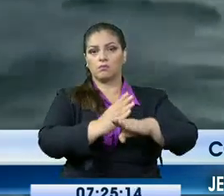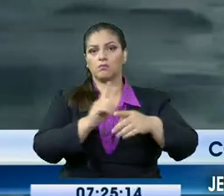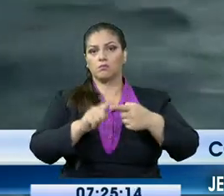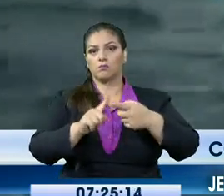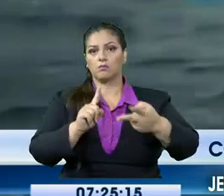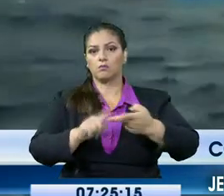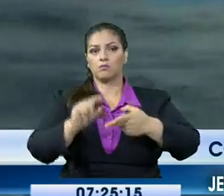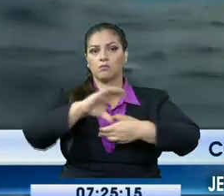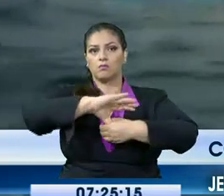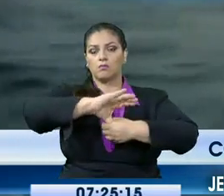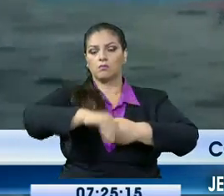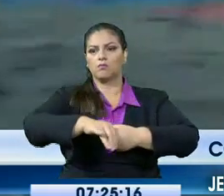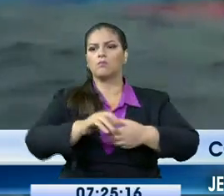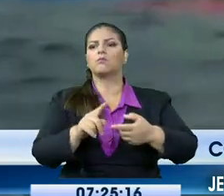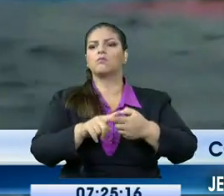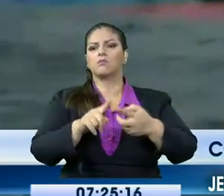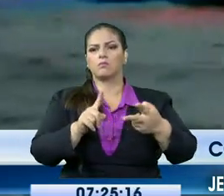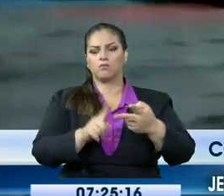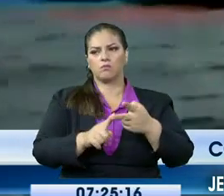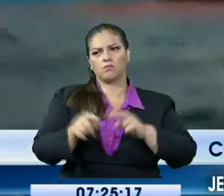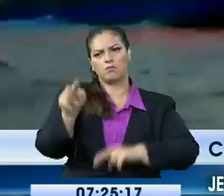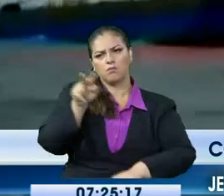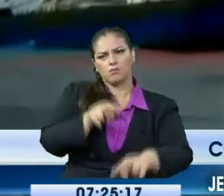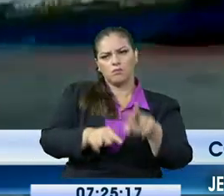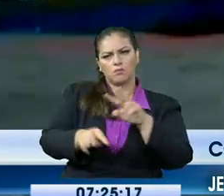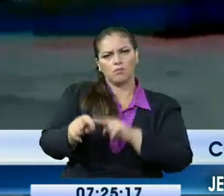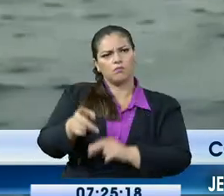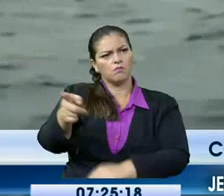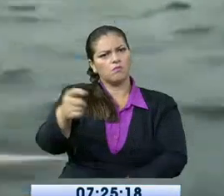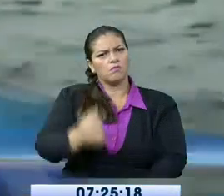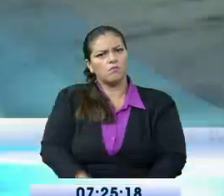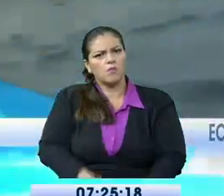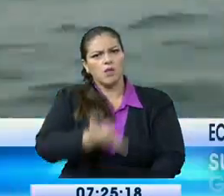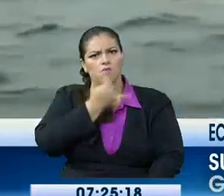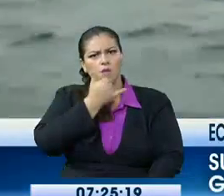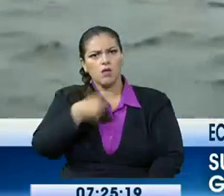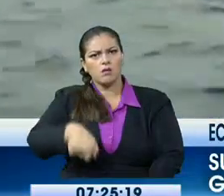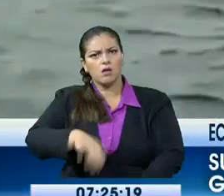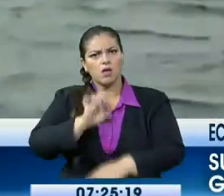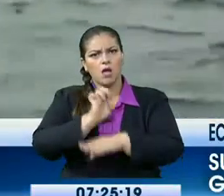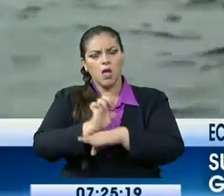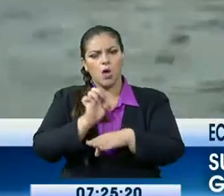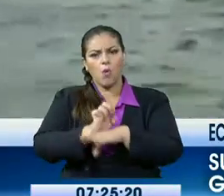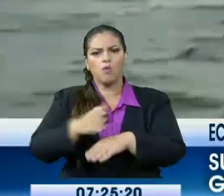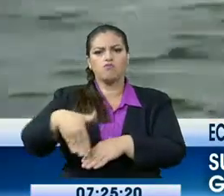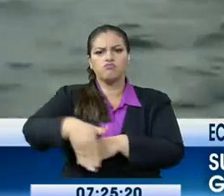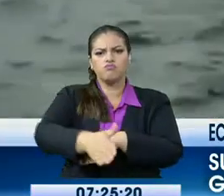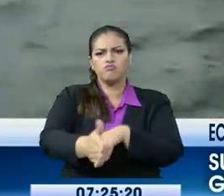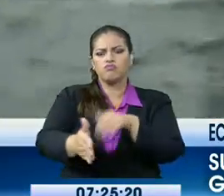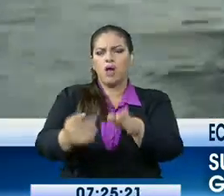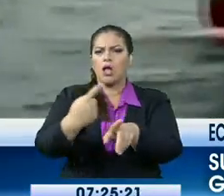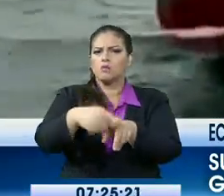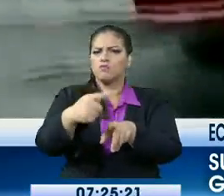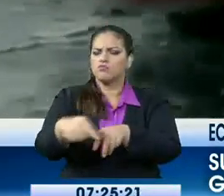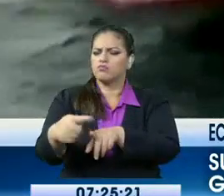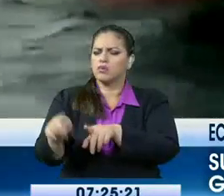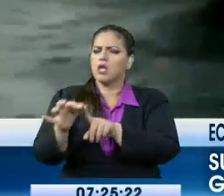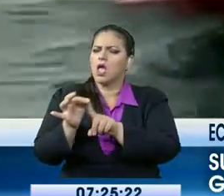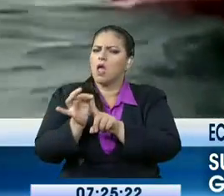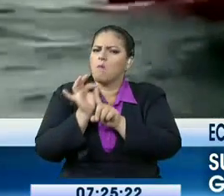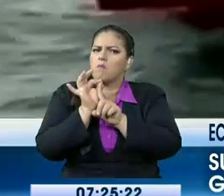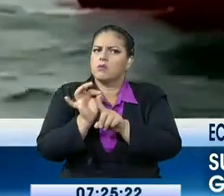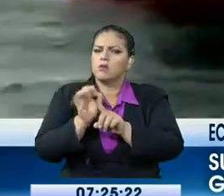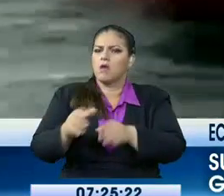la presencia de la flota china afecta a la biodiversidad ecuatoriana. Por ende, se implementarán una serie de operativos de